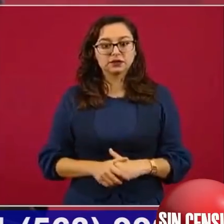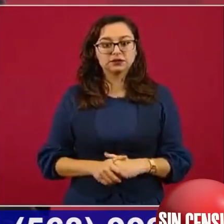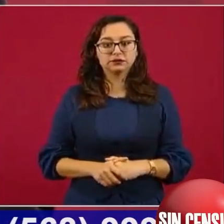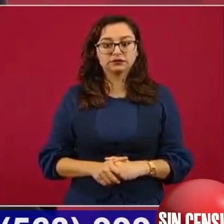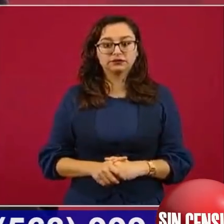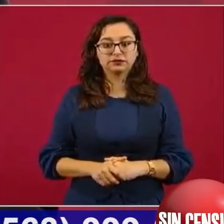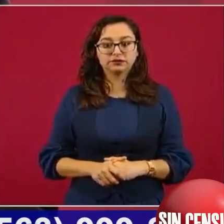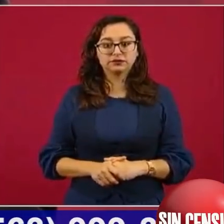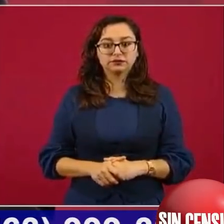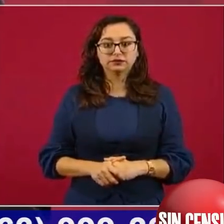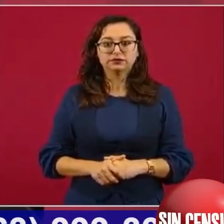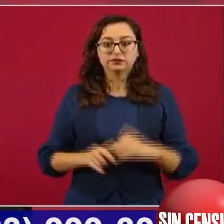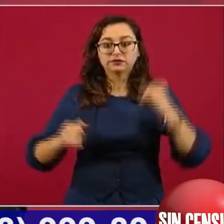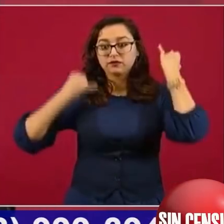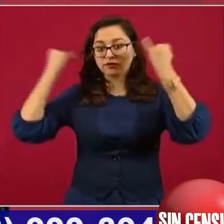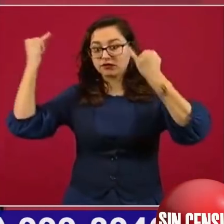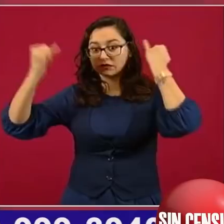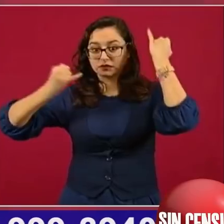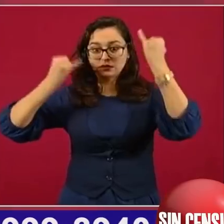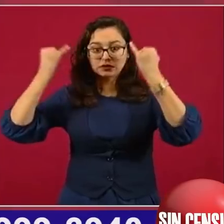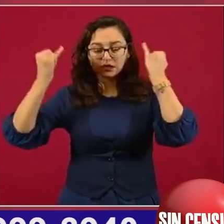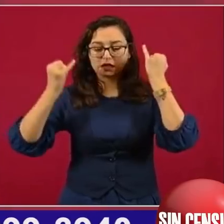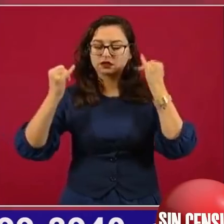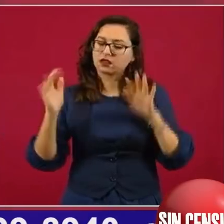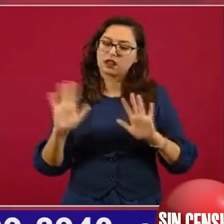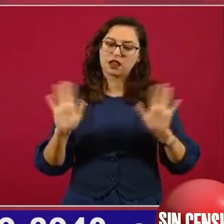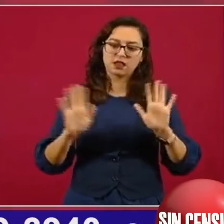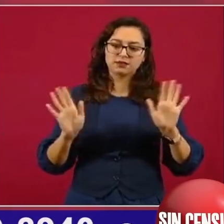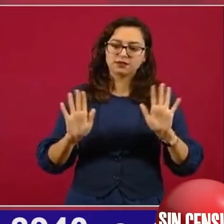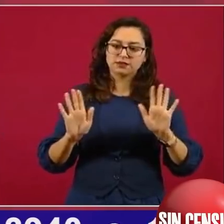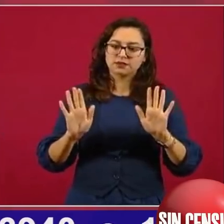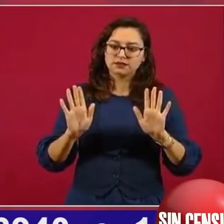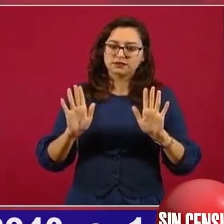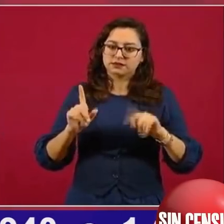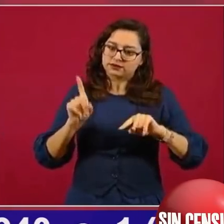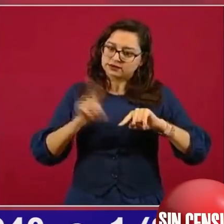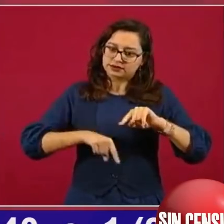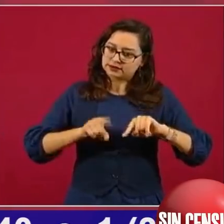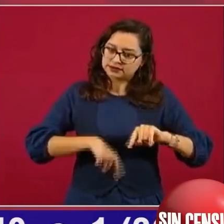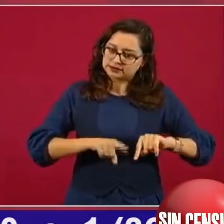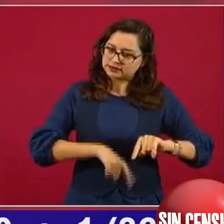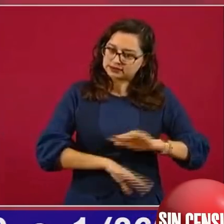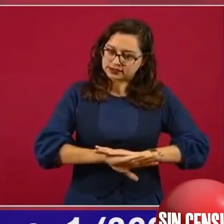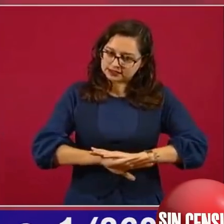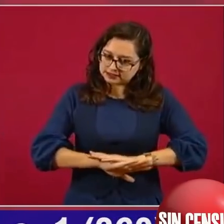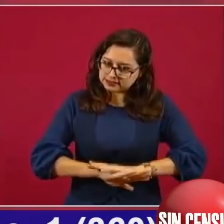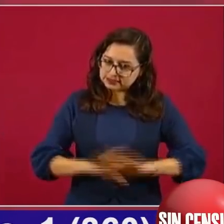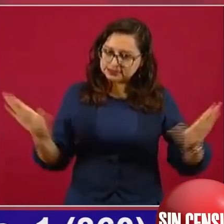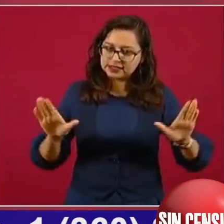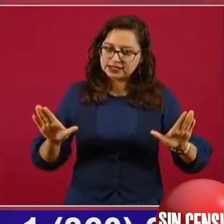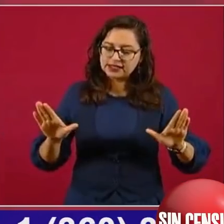que desmistificar, porque también los tecnócratas